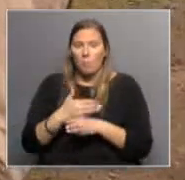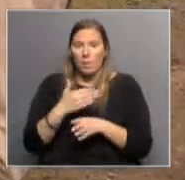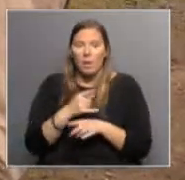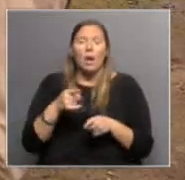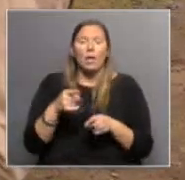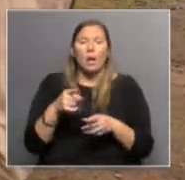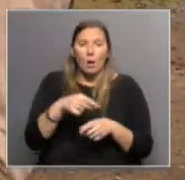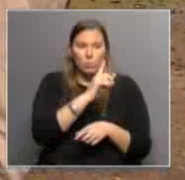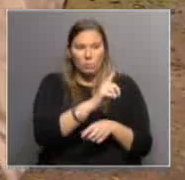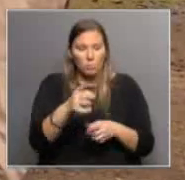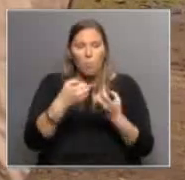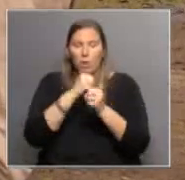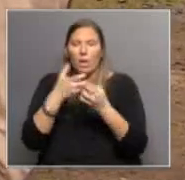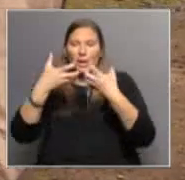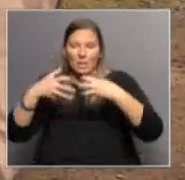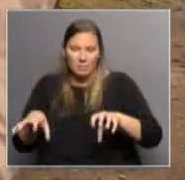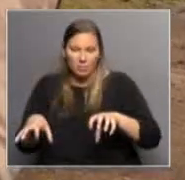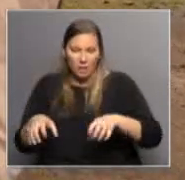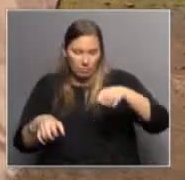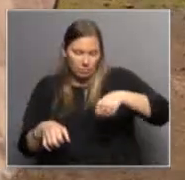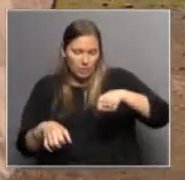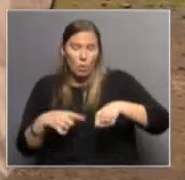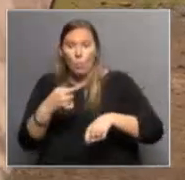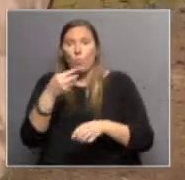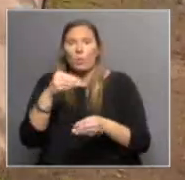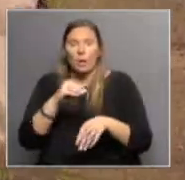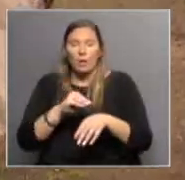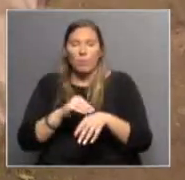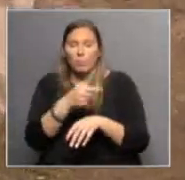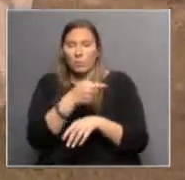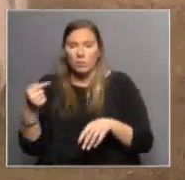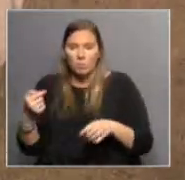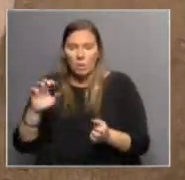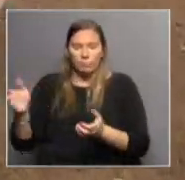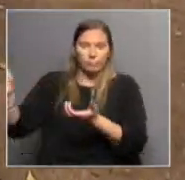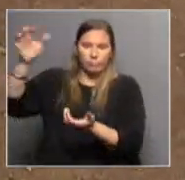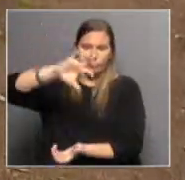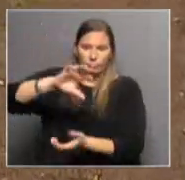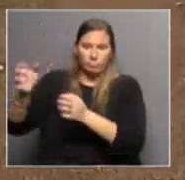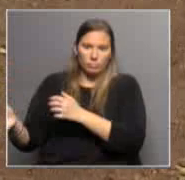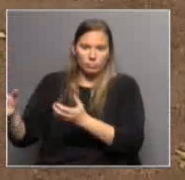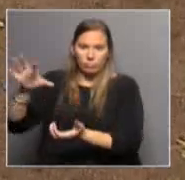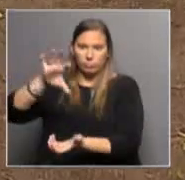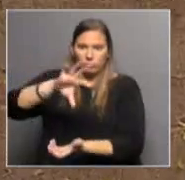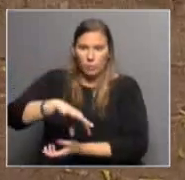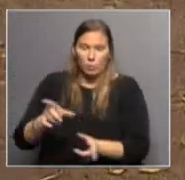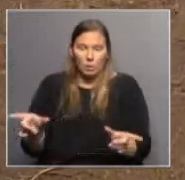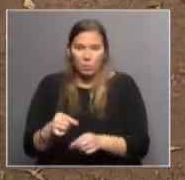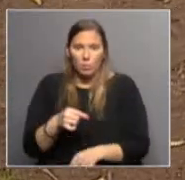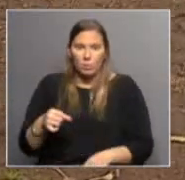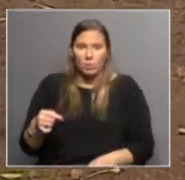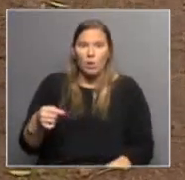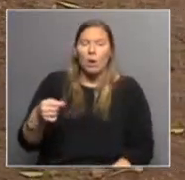para clasificar los orgánicos en la cocina y una vez por semana venga acá y los vuelque adentro. Una vez que se vuelcan, se riegan con